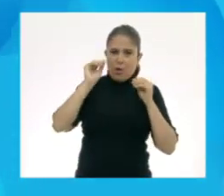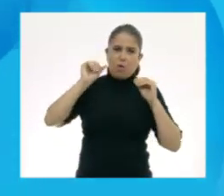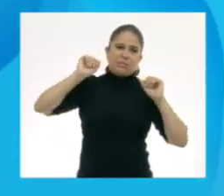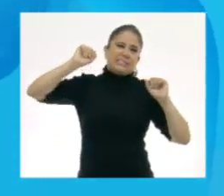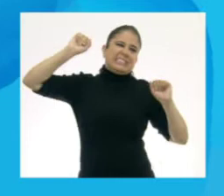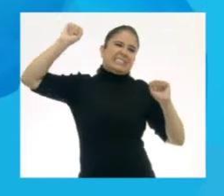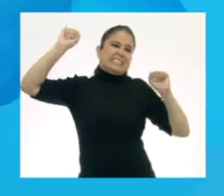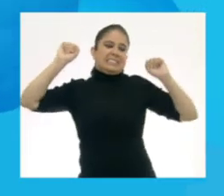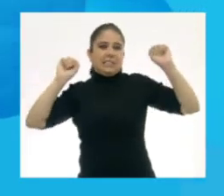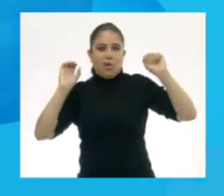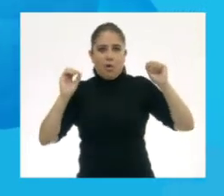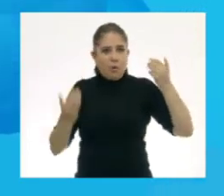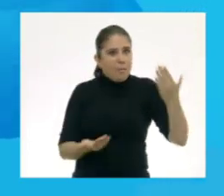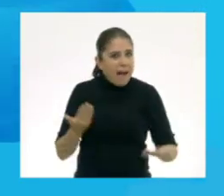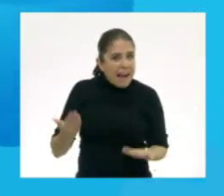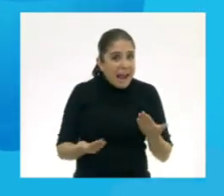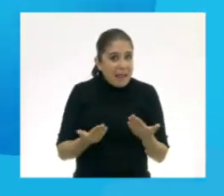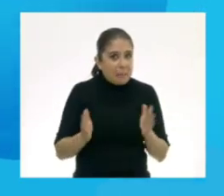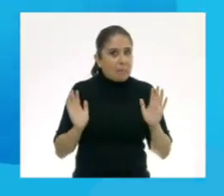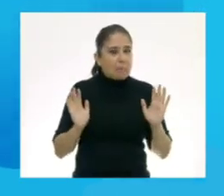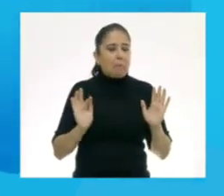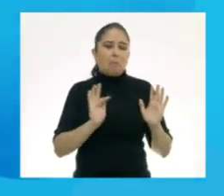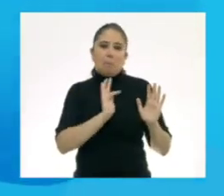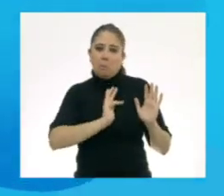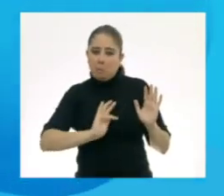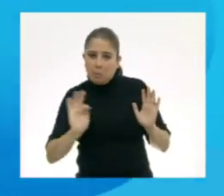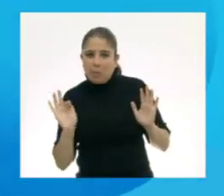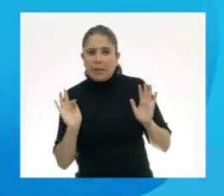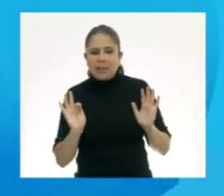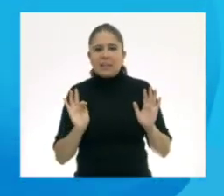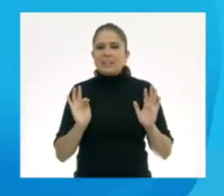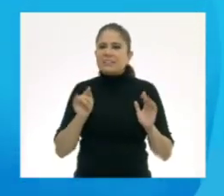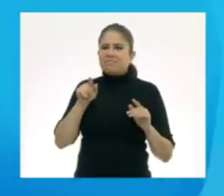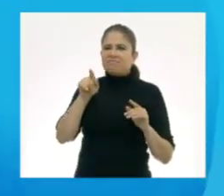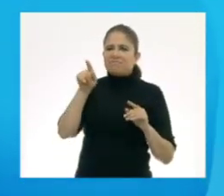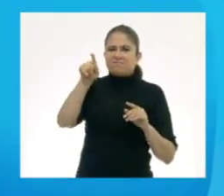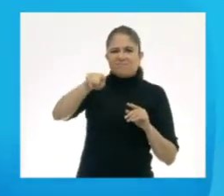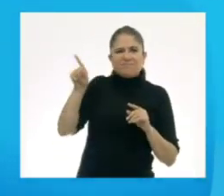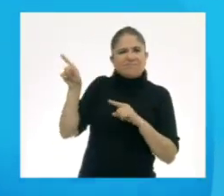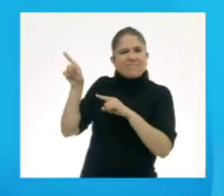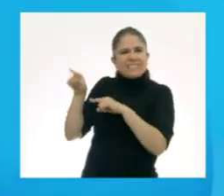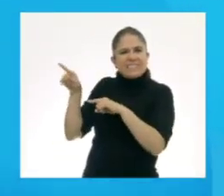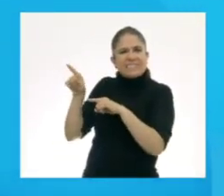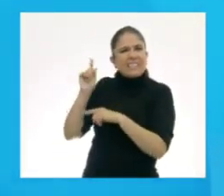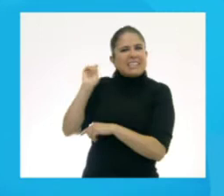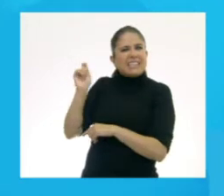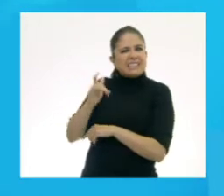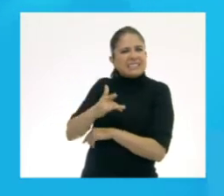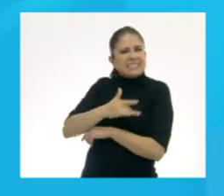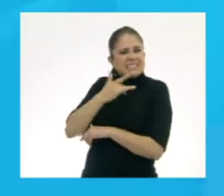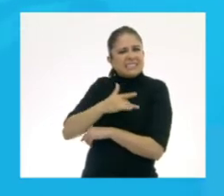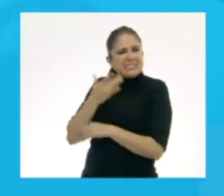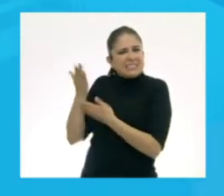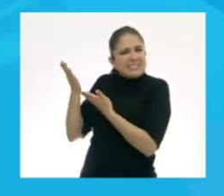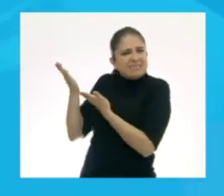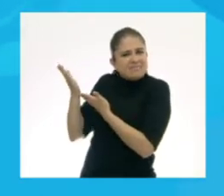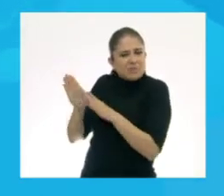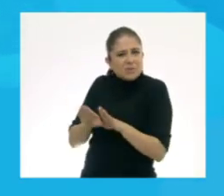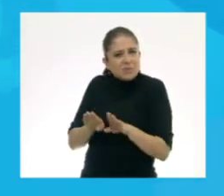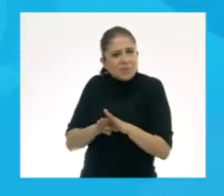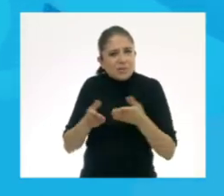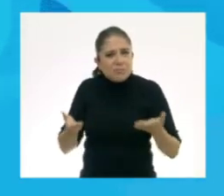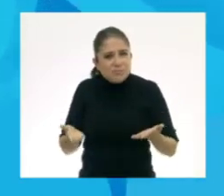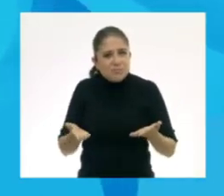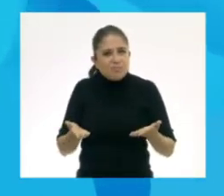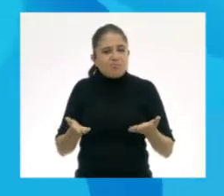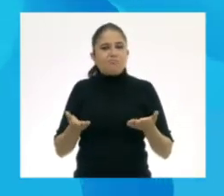estirando. ¿Estará bailando? Ah, puede ser. Puede ser. ¿En dónde estará o qué sentirá? Está, a ver cómo está el cuerpo, a ver, está